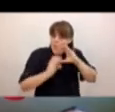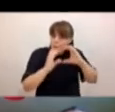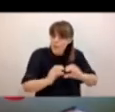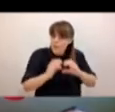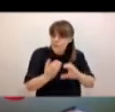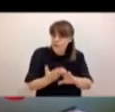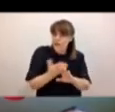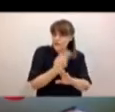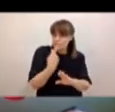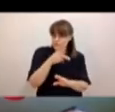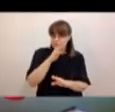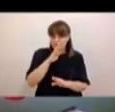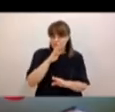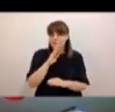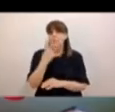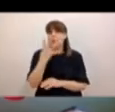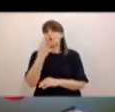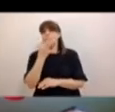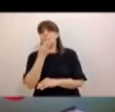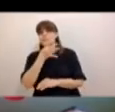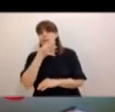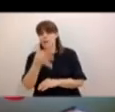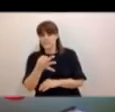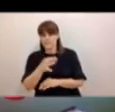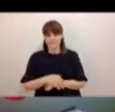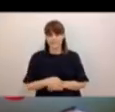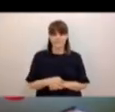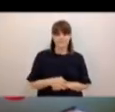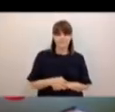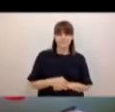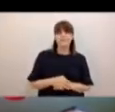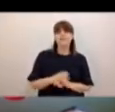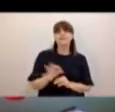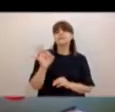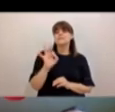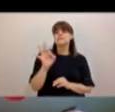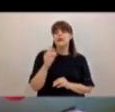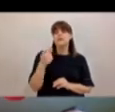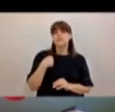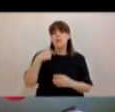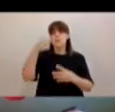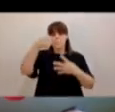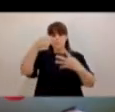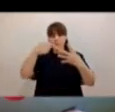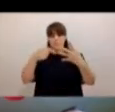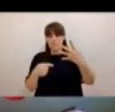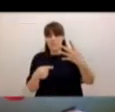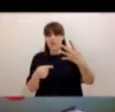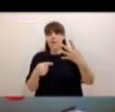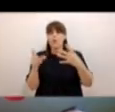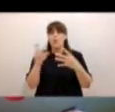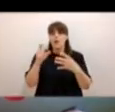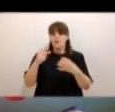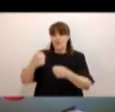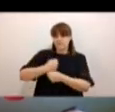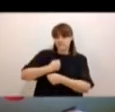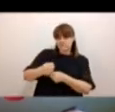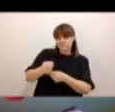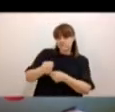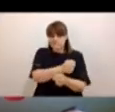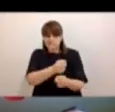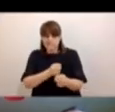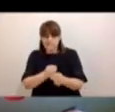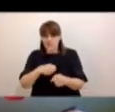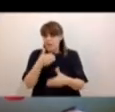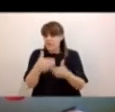te quedan cuatro minutitos muy bien ¿cuál es digamos si tuviéramos que enumerar los efectos de la negligencia y el maltrato en edades tempranas que